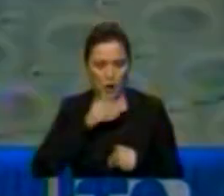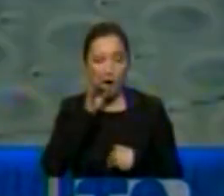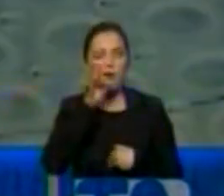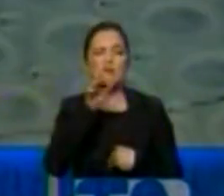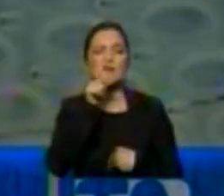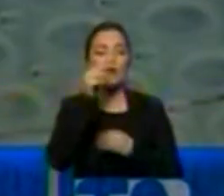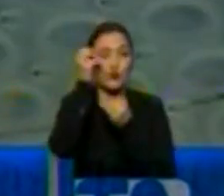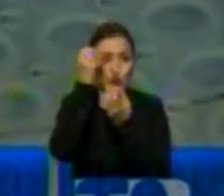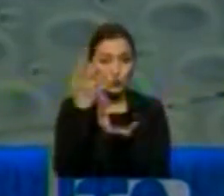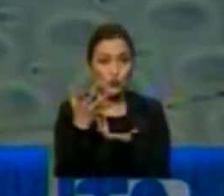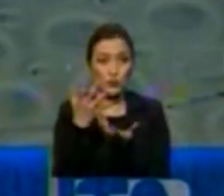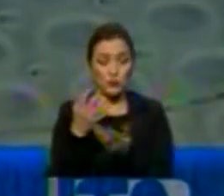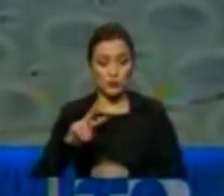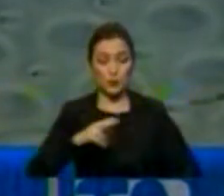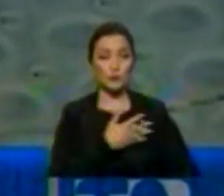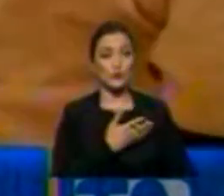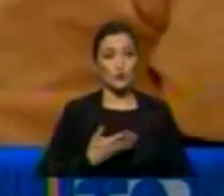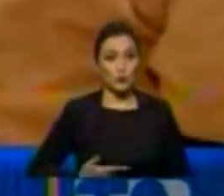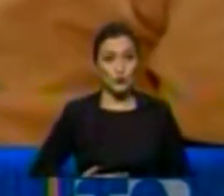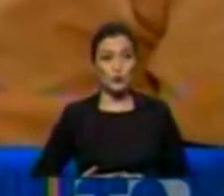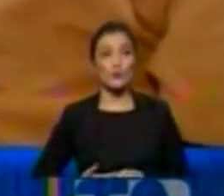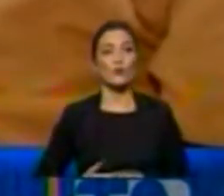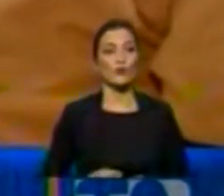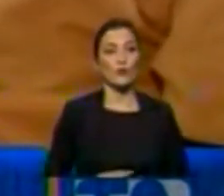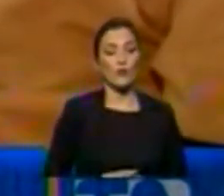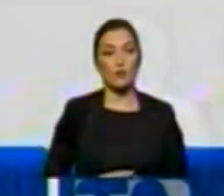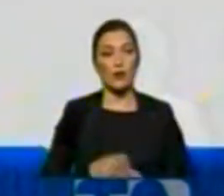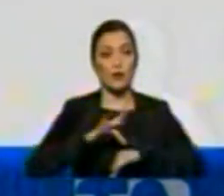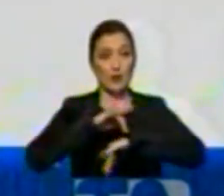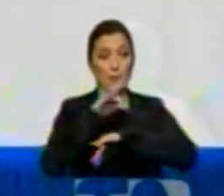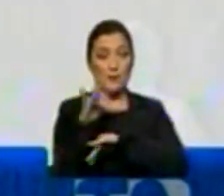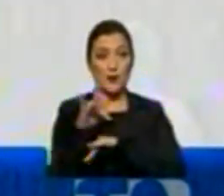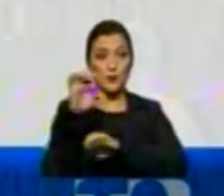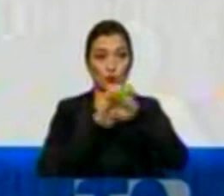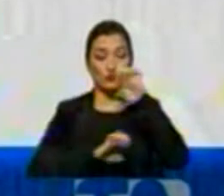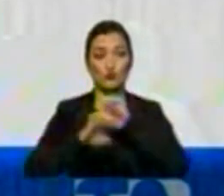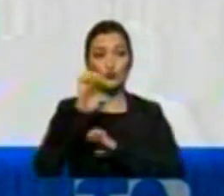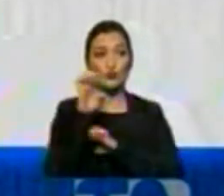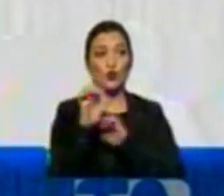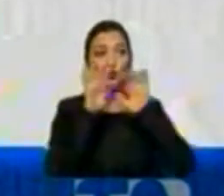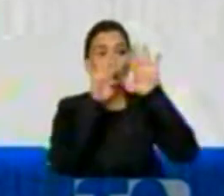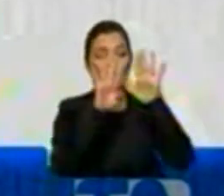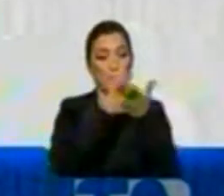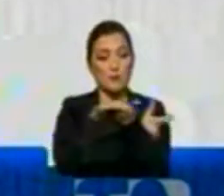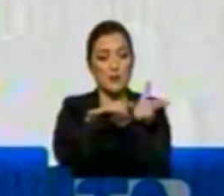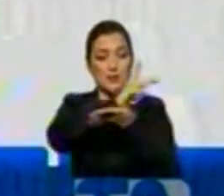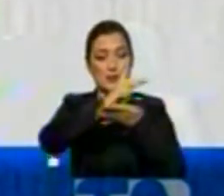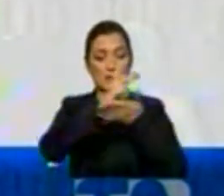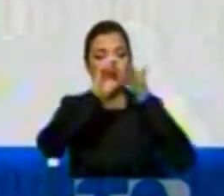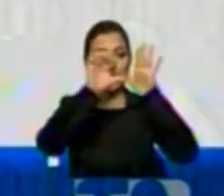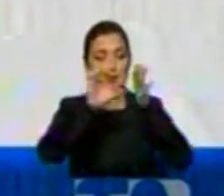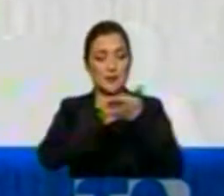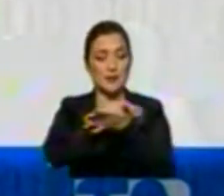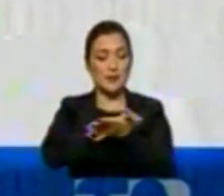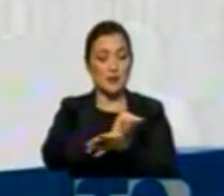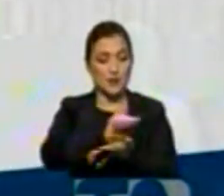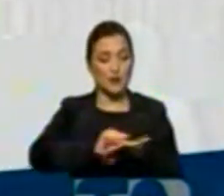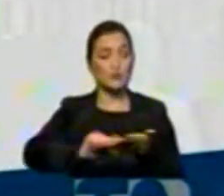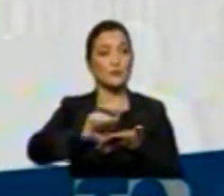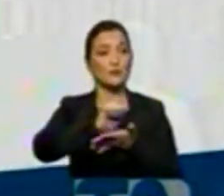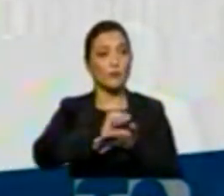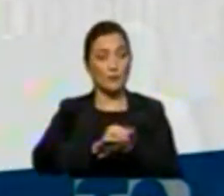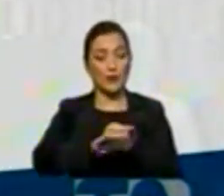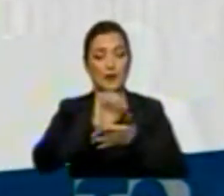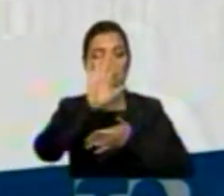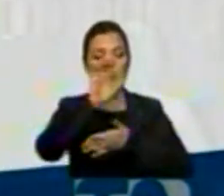Sonnenhausner con el fin de detectar esta pandemia de forma temprana. 9 están en Pichincha, 7 en Azuay, 5 en